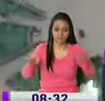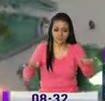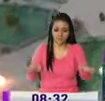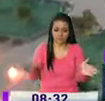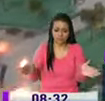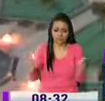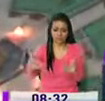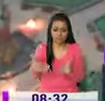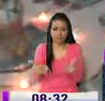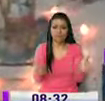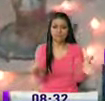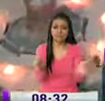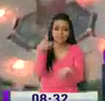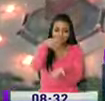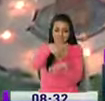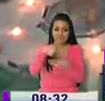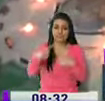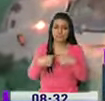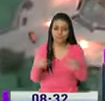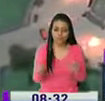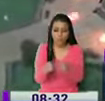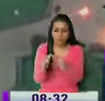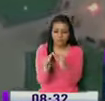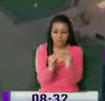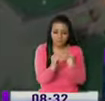del Centro Histórico de la capital.